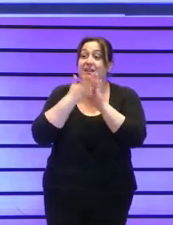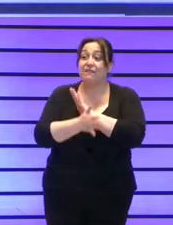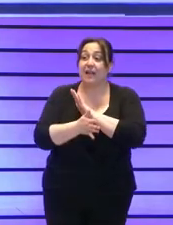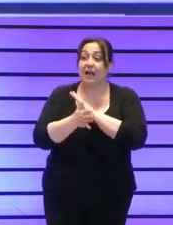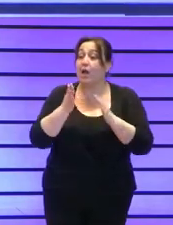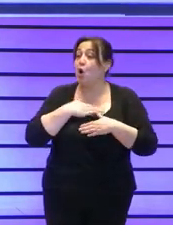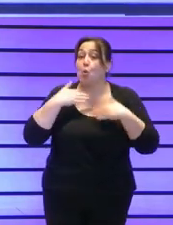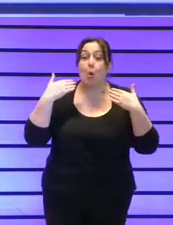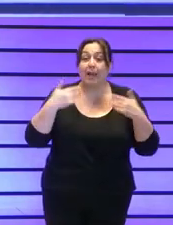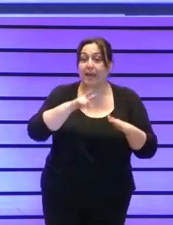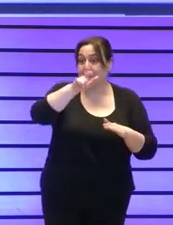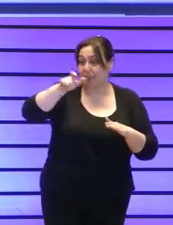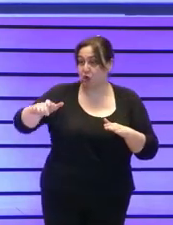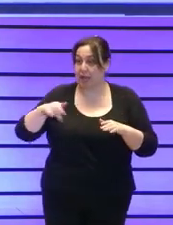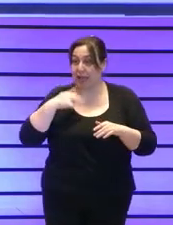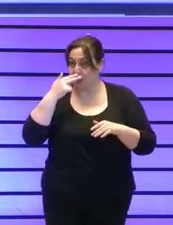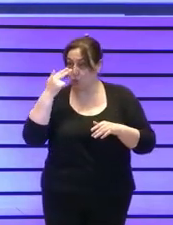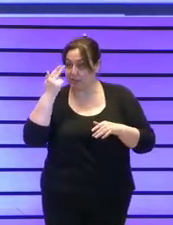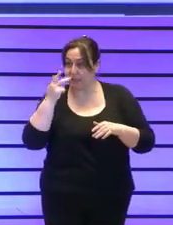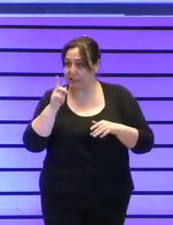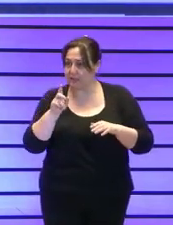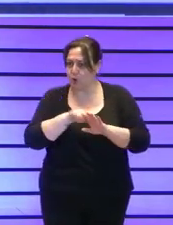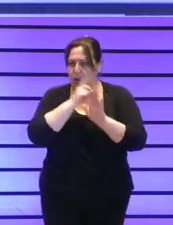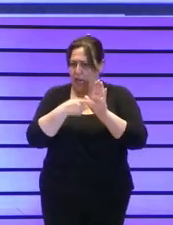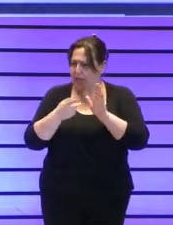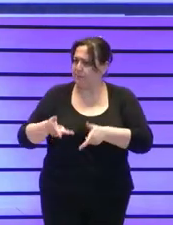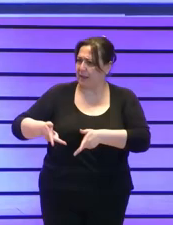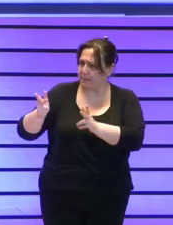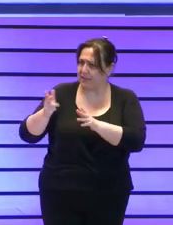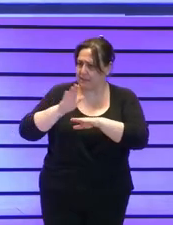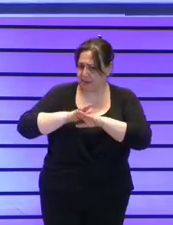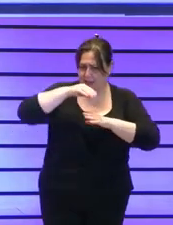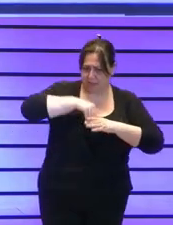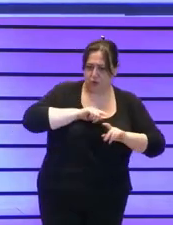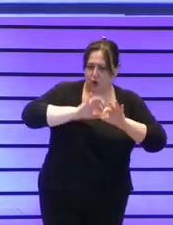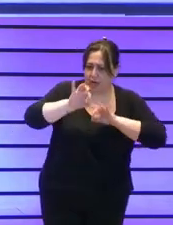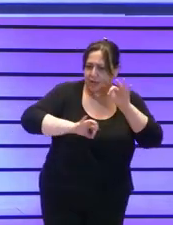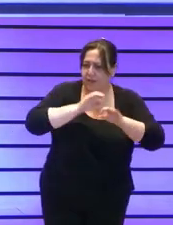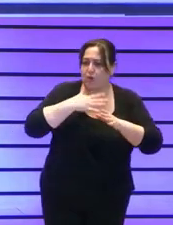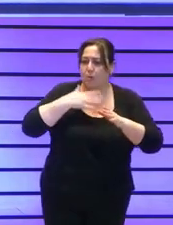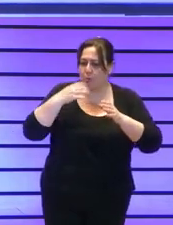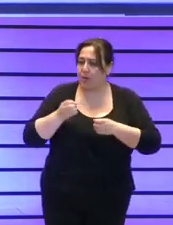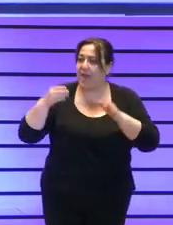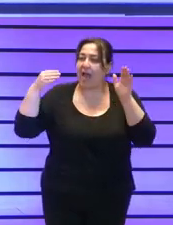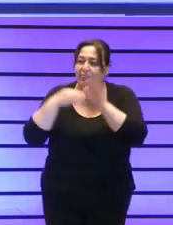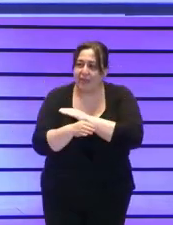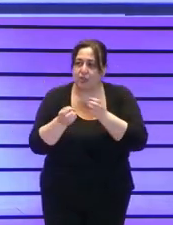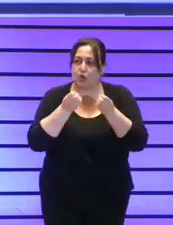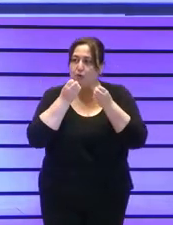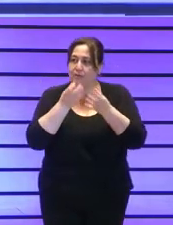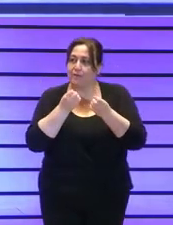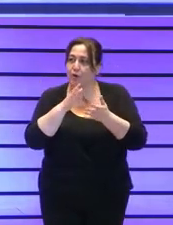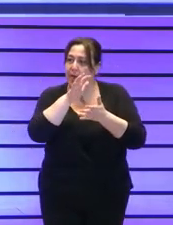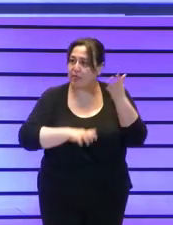parte interesada que tenga un interés legítimo sobre nuestra organización tenga acceso a una serie de indicadores